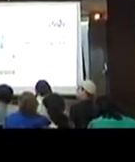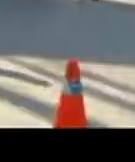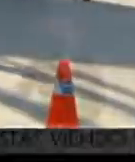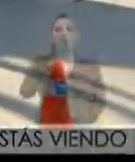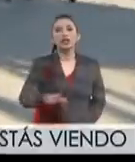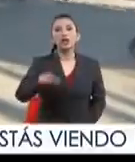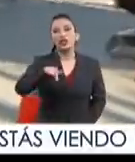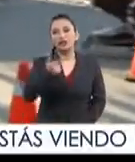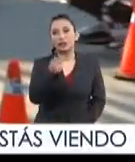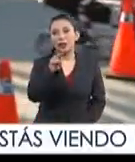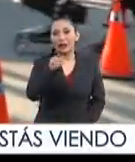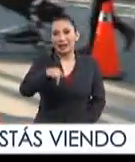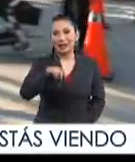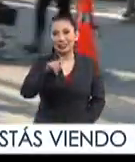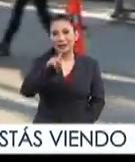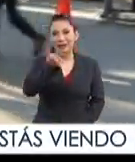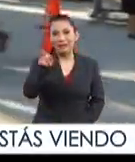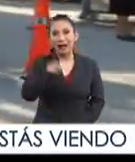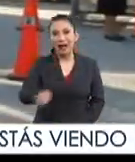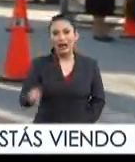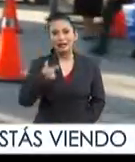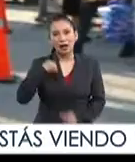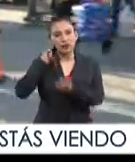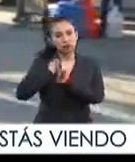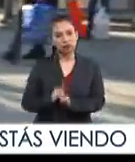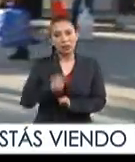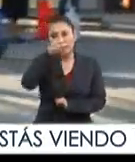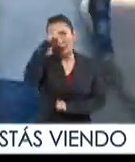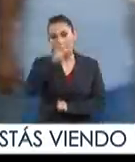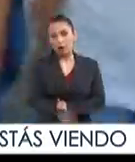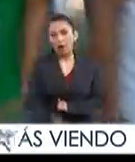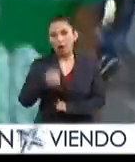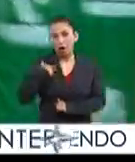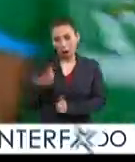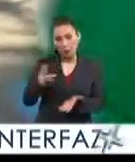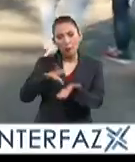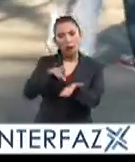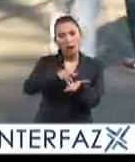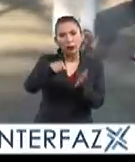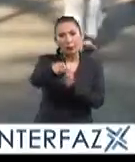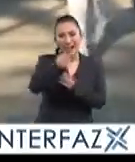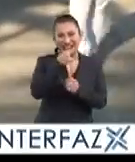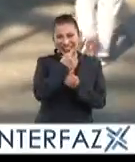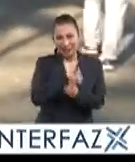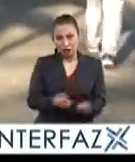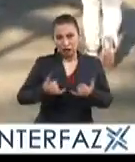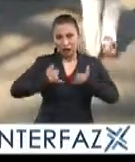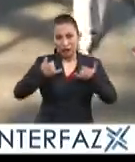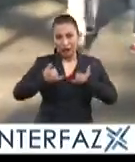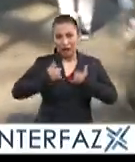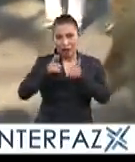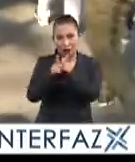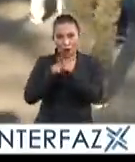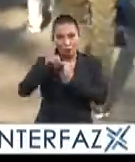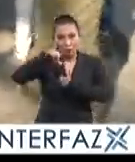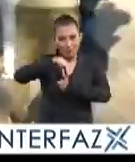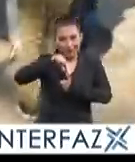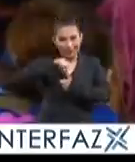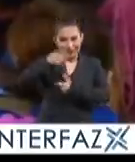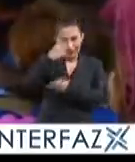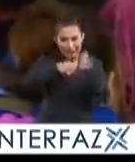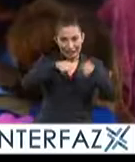Hoy lunes 12 de noviembre en Interfaz, las autoridades mexicanas ofrecen su apoyo para que los niños y jóvenes de la caravana de